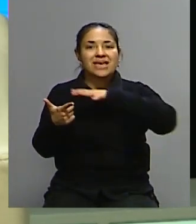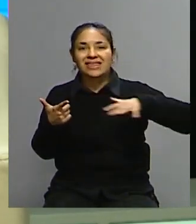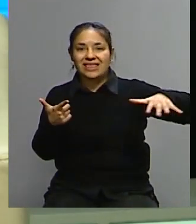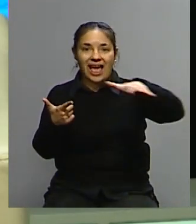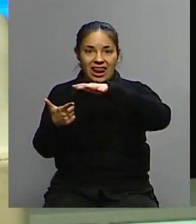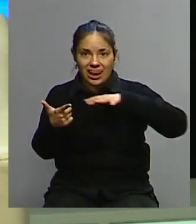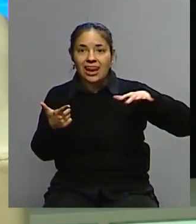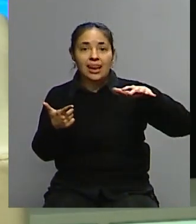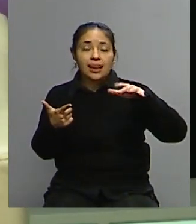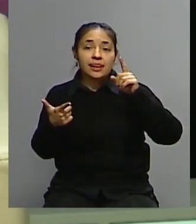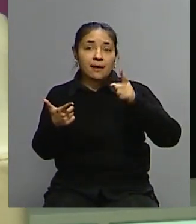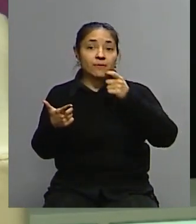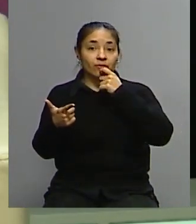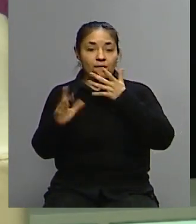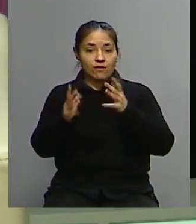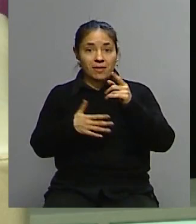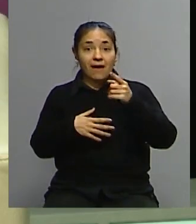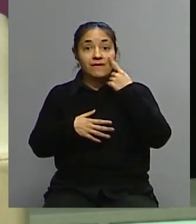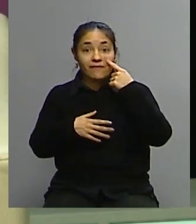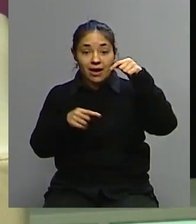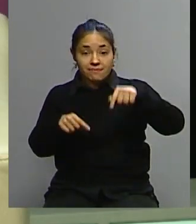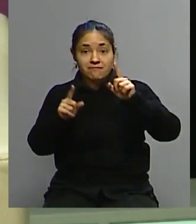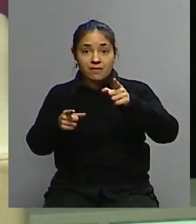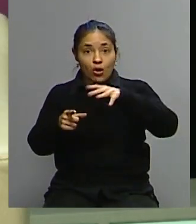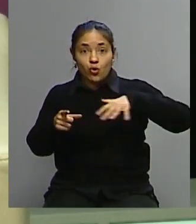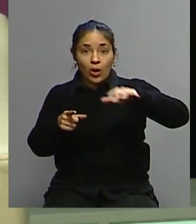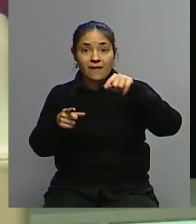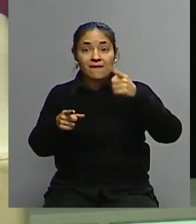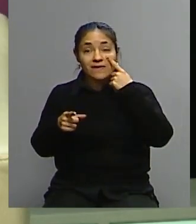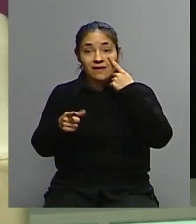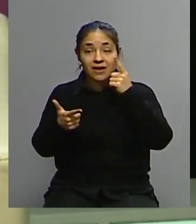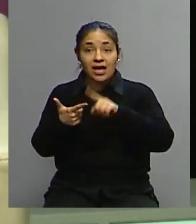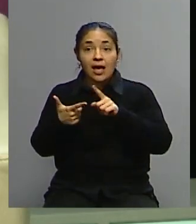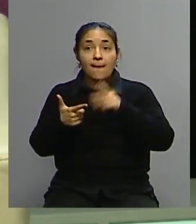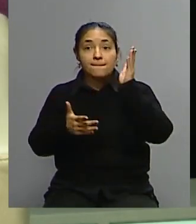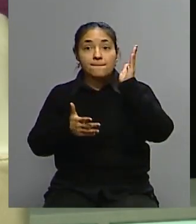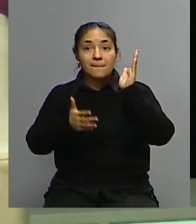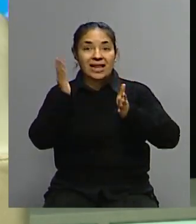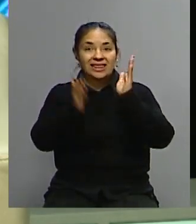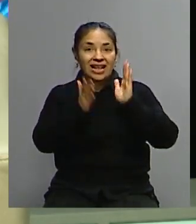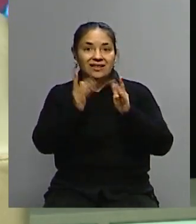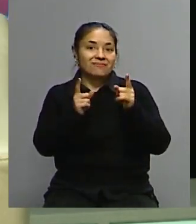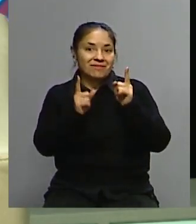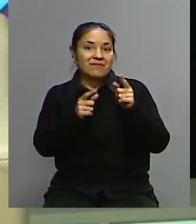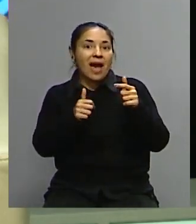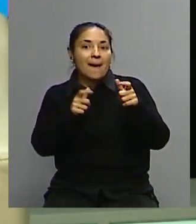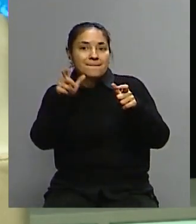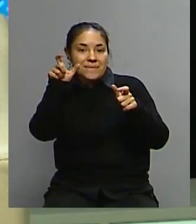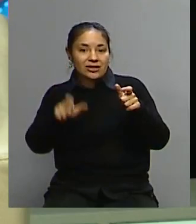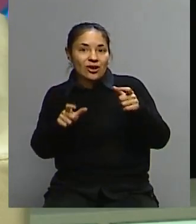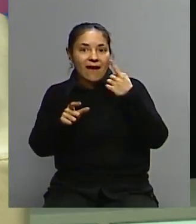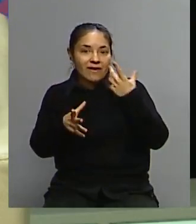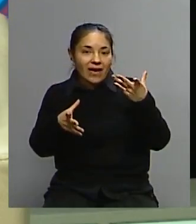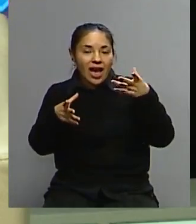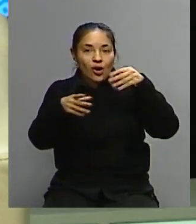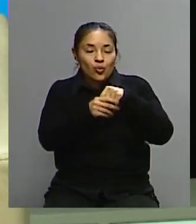en el ámbito donde vive la persona mayor, claro. Con lo cual quien maltrata es la persona más cercana que tiene esa persona.